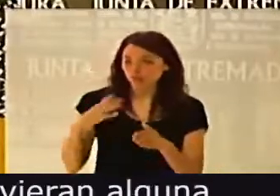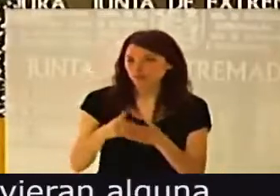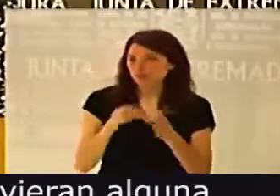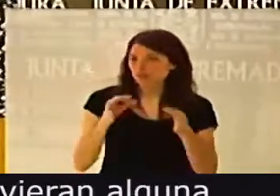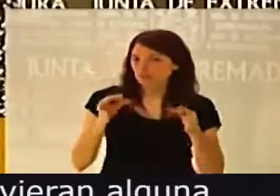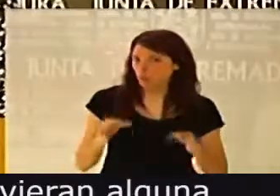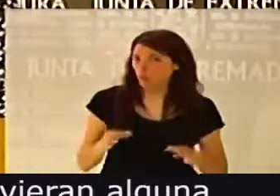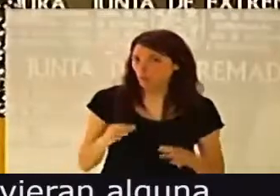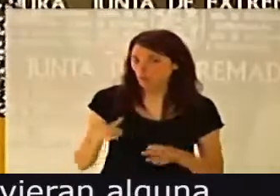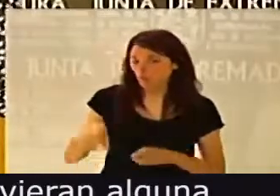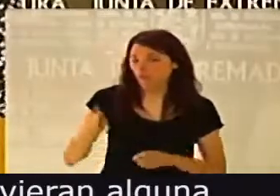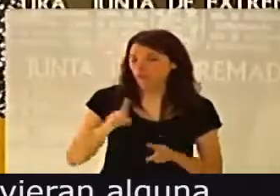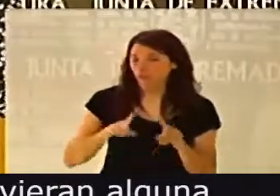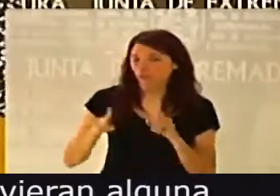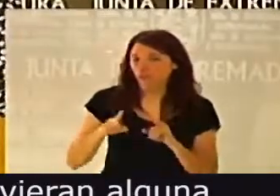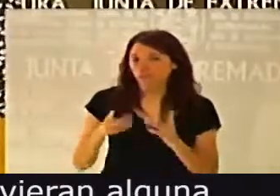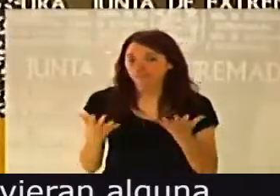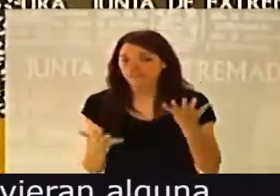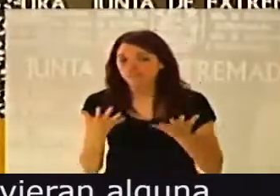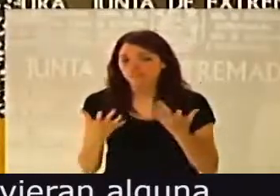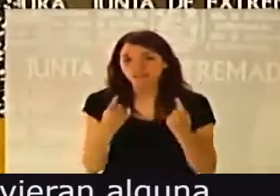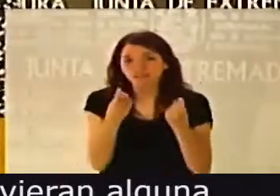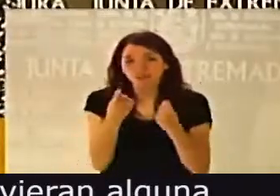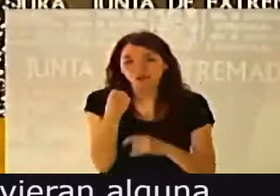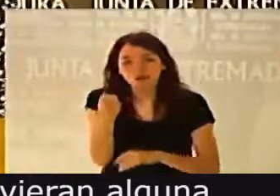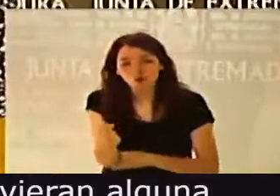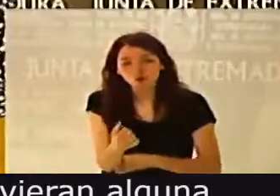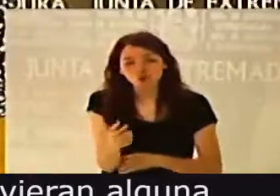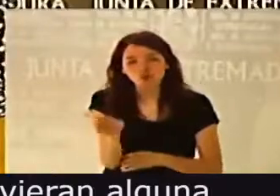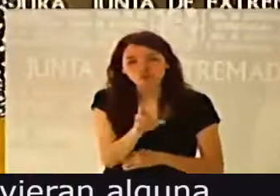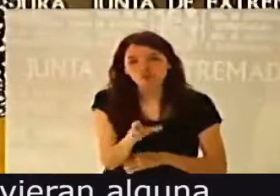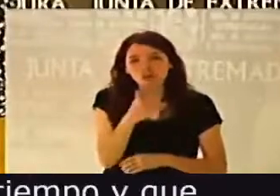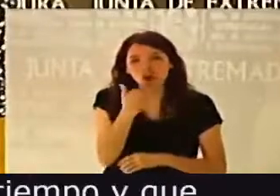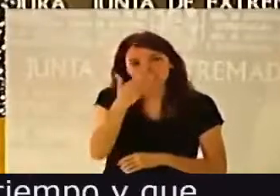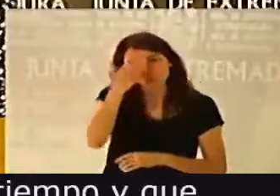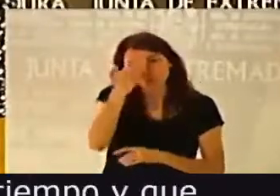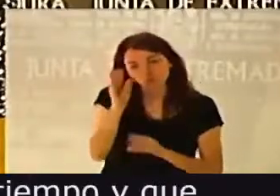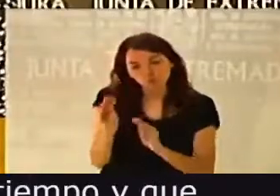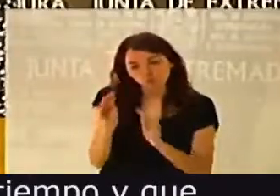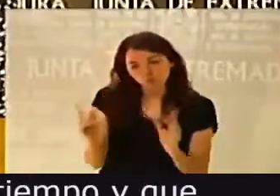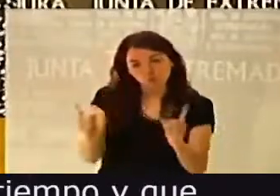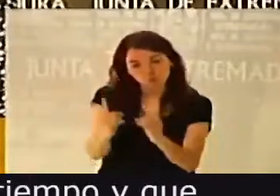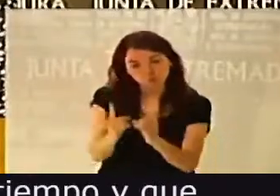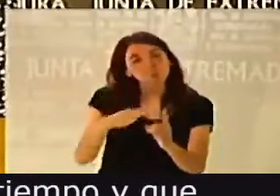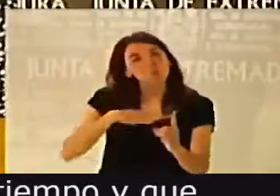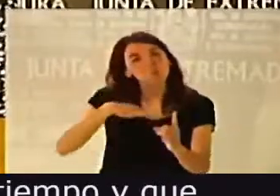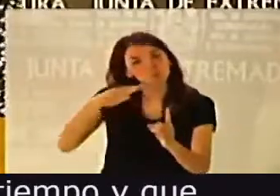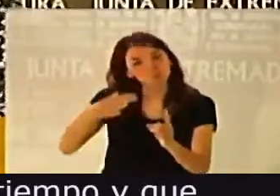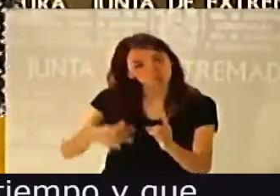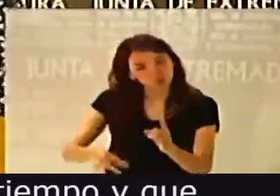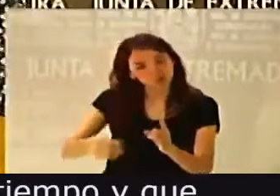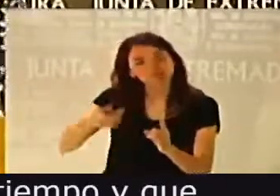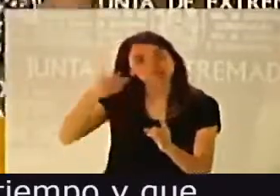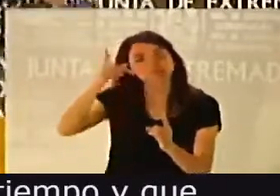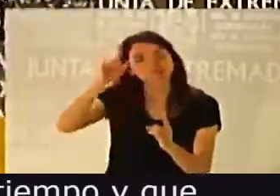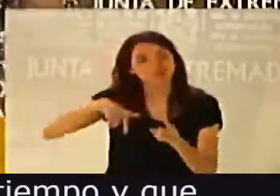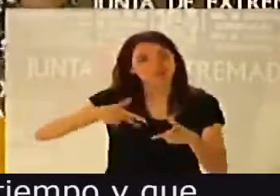y que entendieran que necesitaban de un refuerzo con su tutor o tutora, pues se podían establecer también